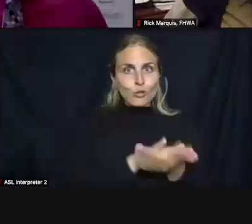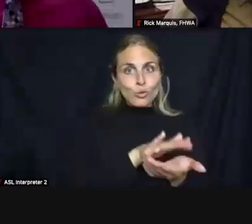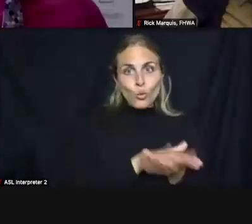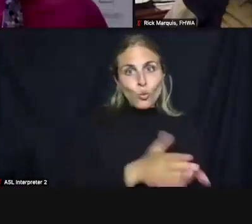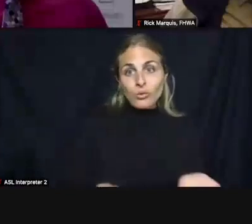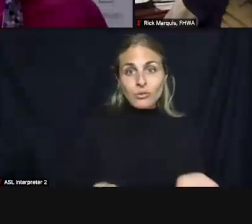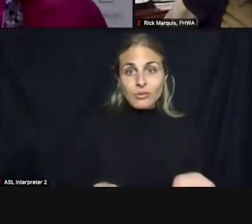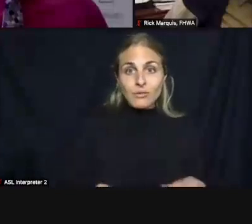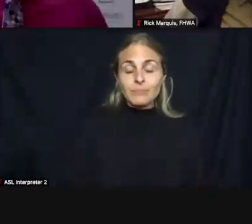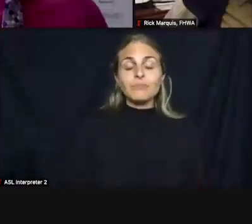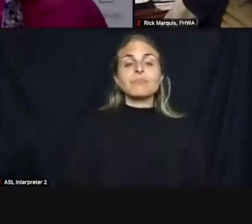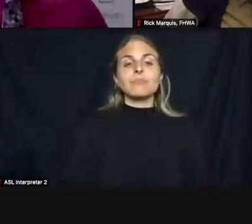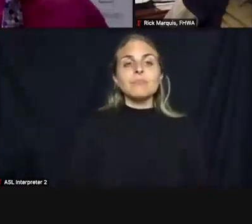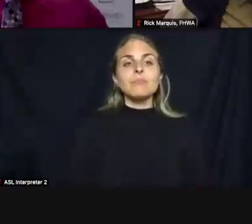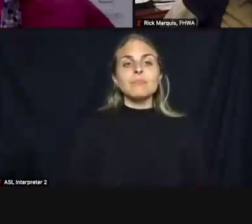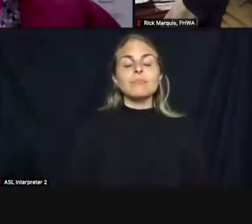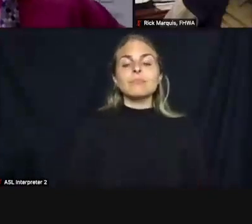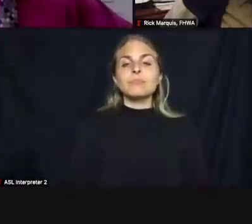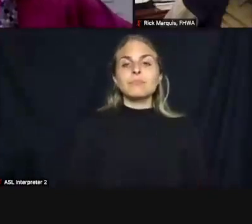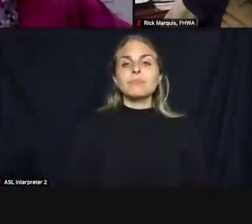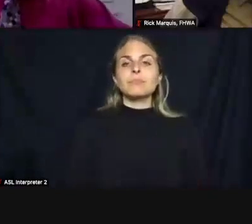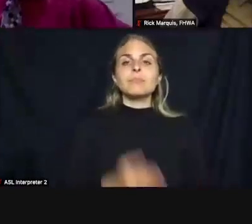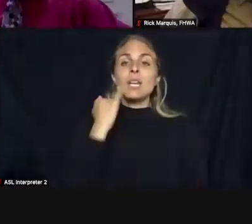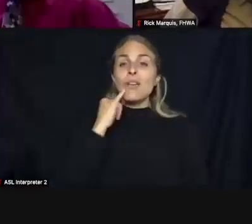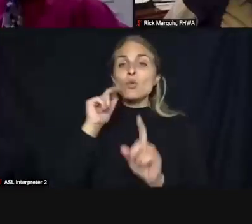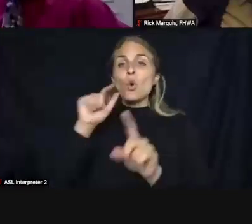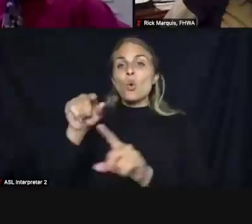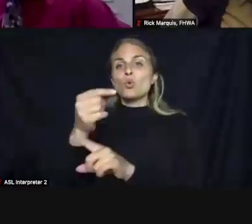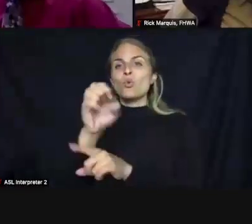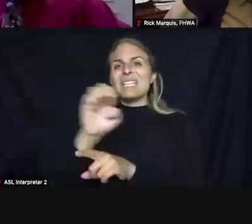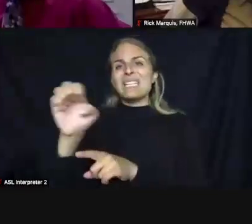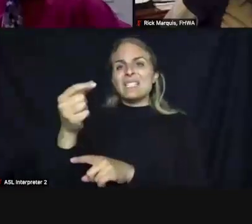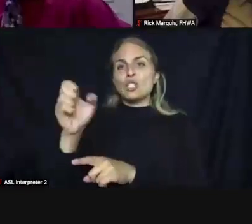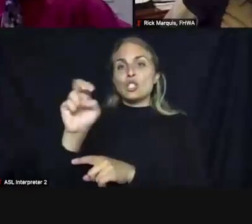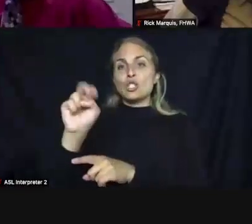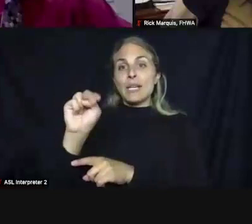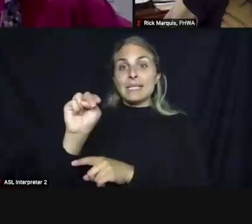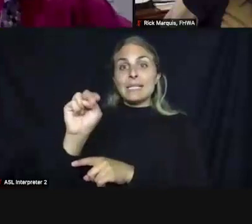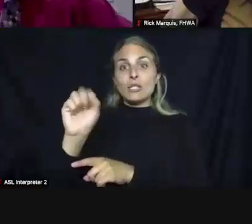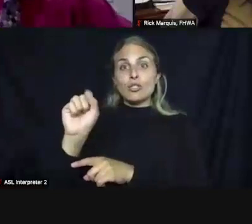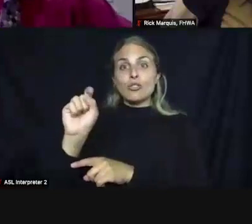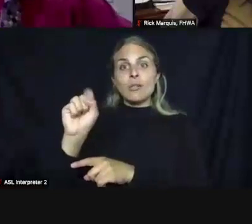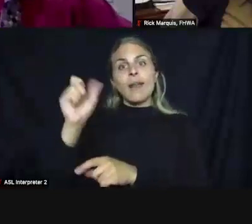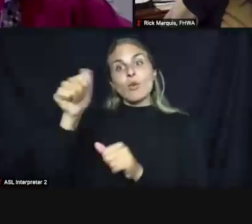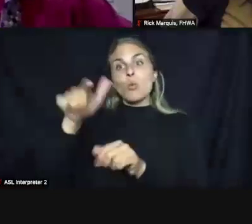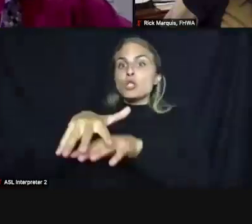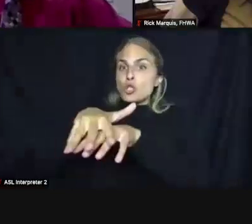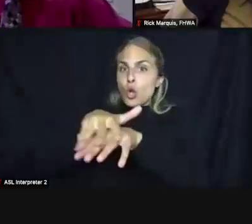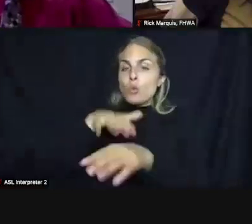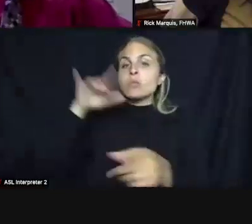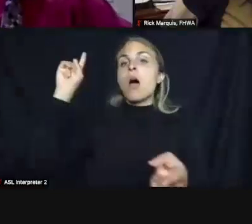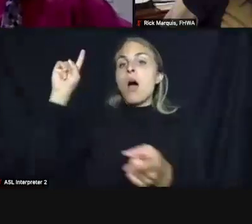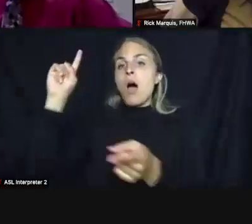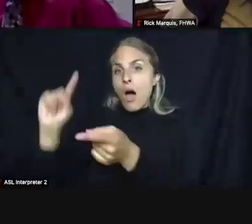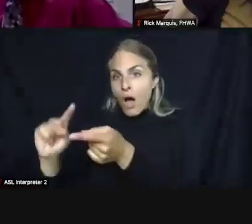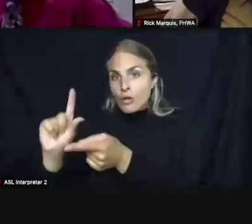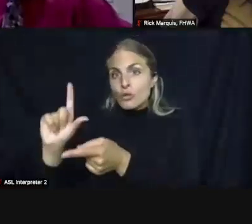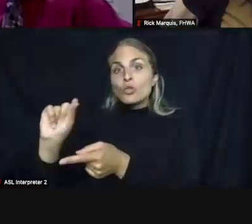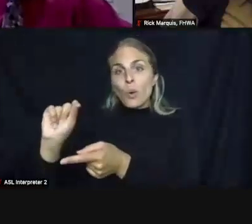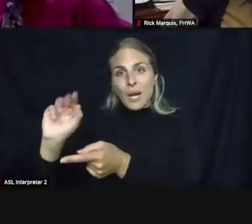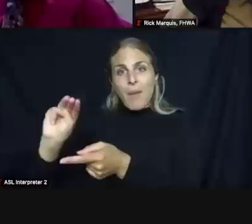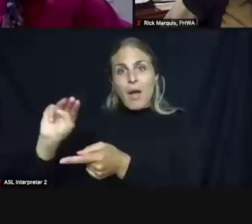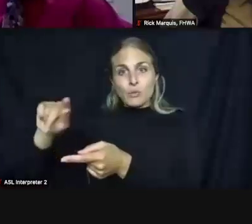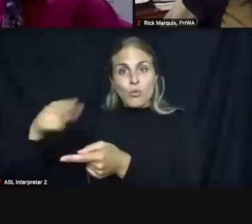Y definitivamente no cerca a las calles. Si van a East